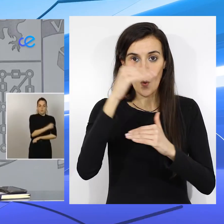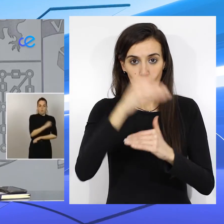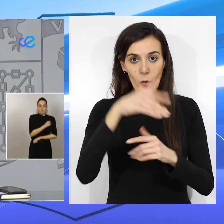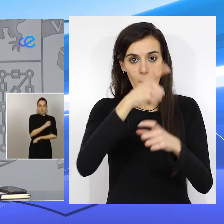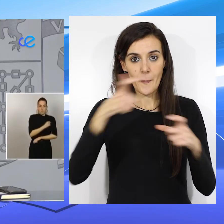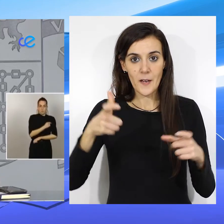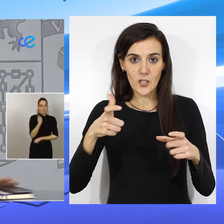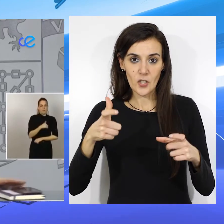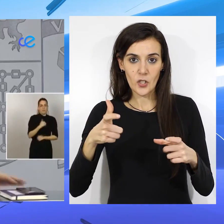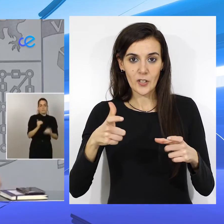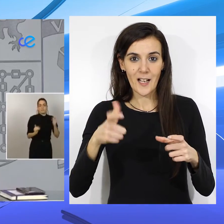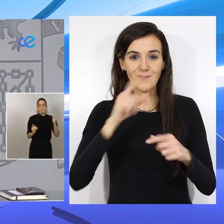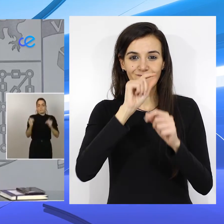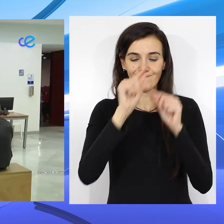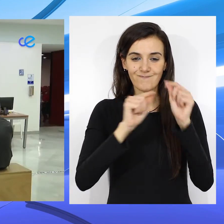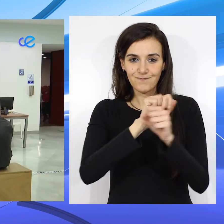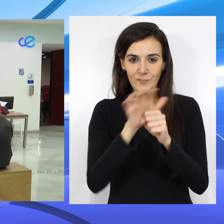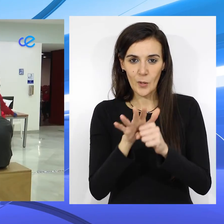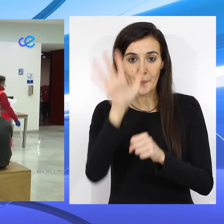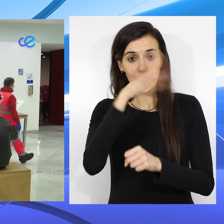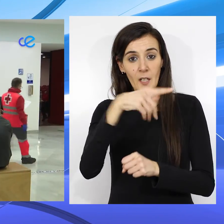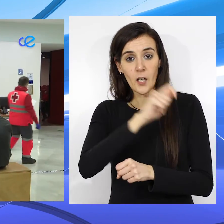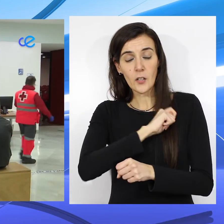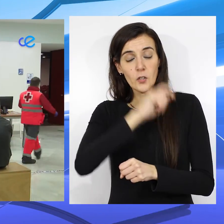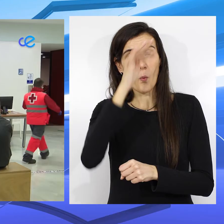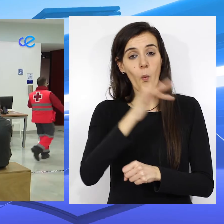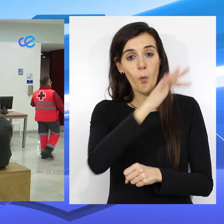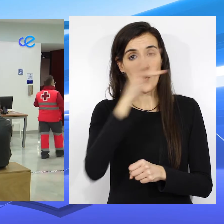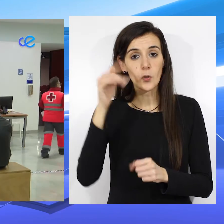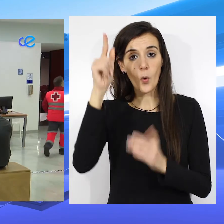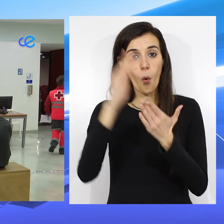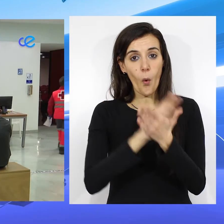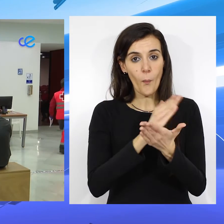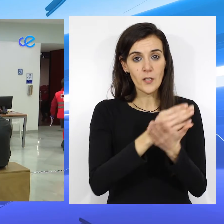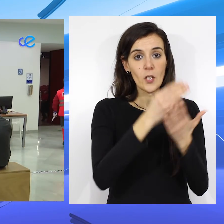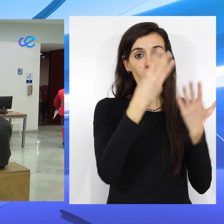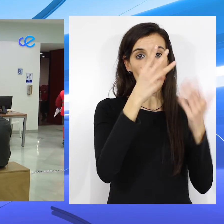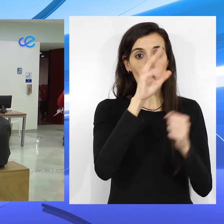al número de personas contagiadas. España ha recibido un total de